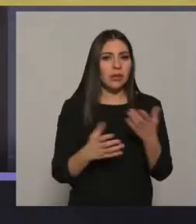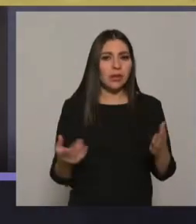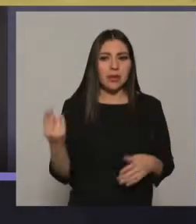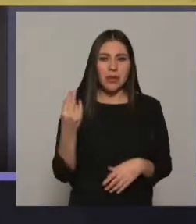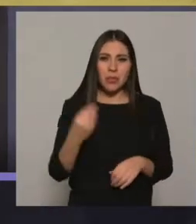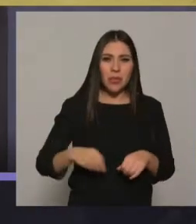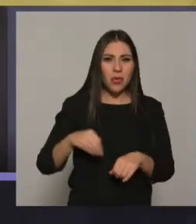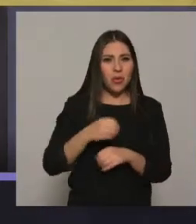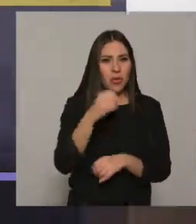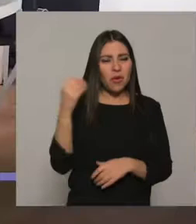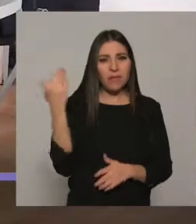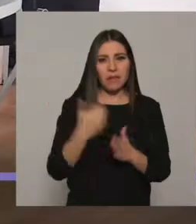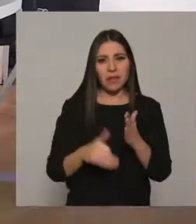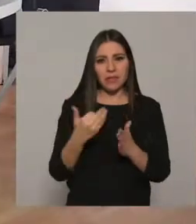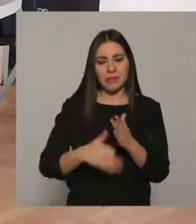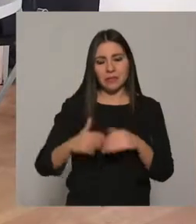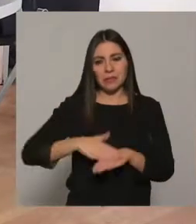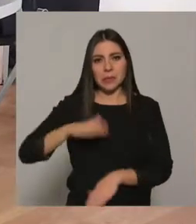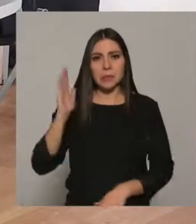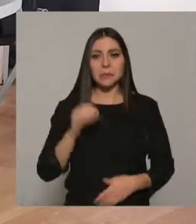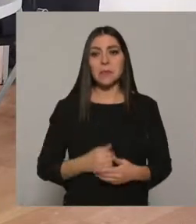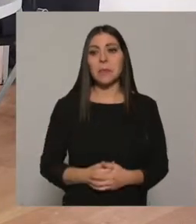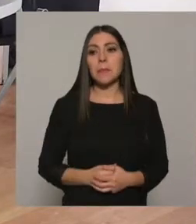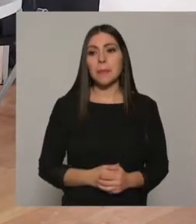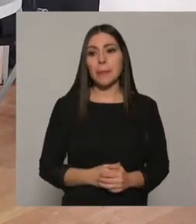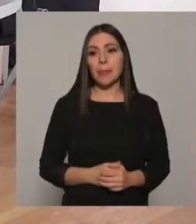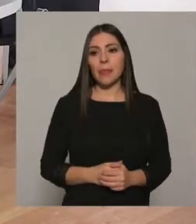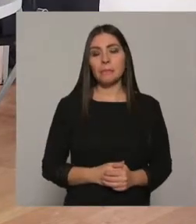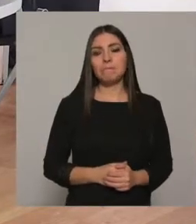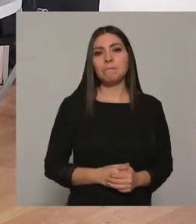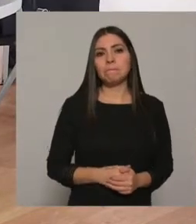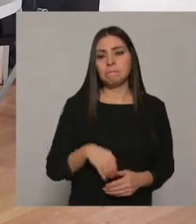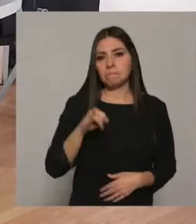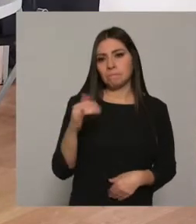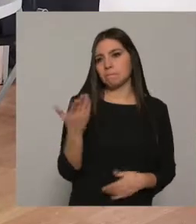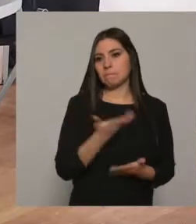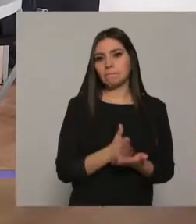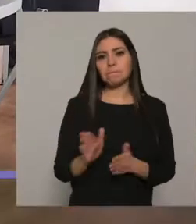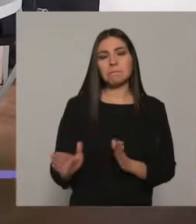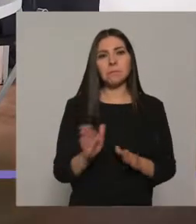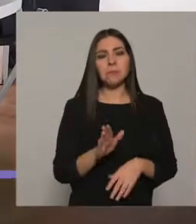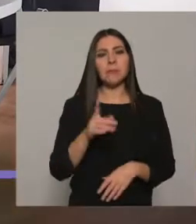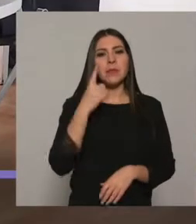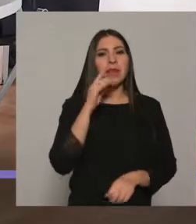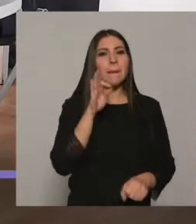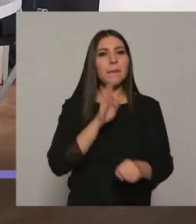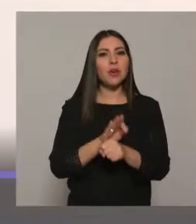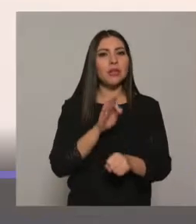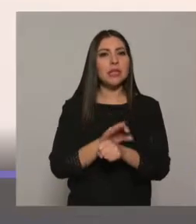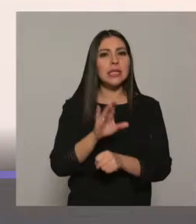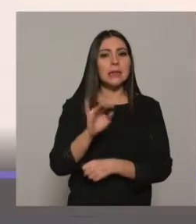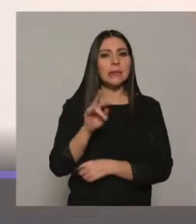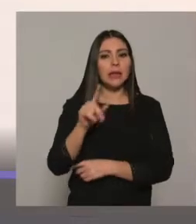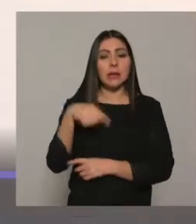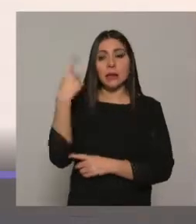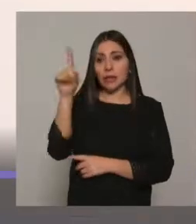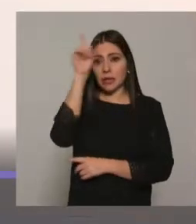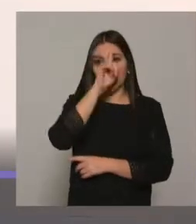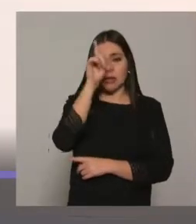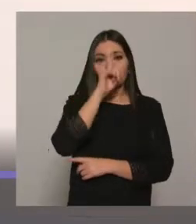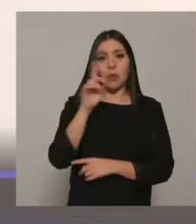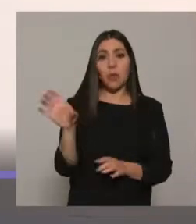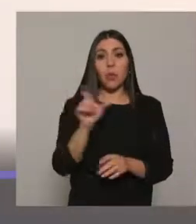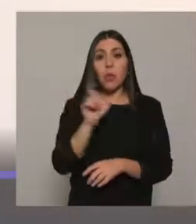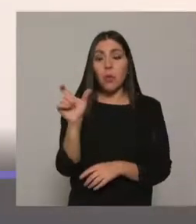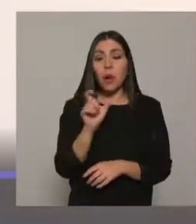ahí. No, claro, además, como ya se ha recomendado, incluso Protección Civil ha recomendado que en la mochila de la vida, que